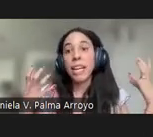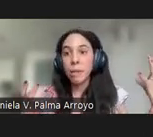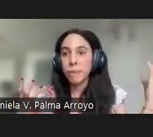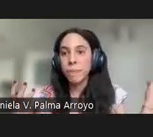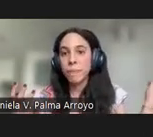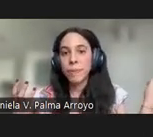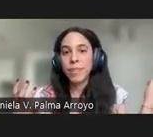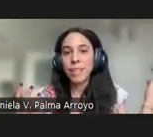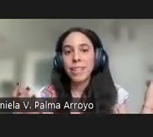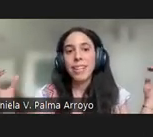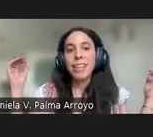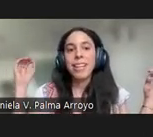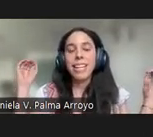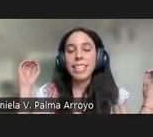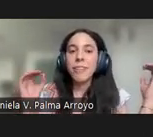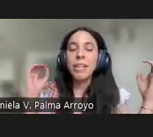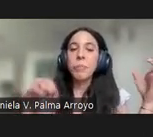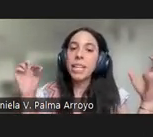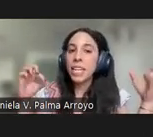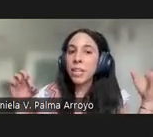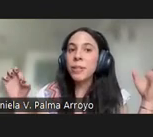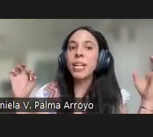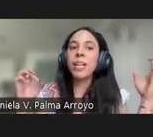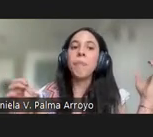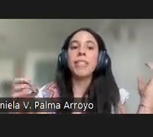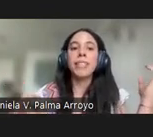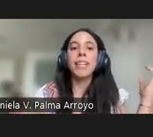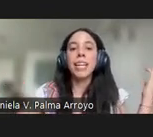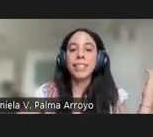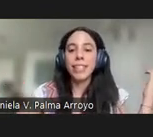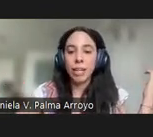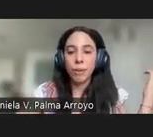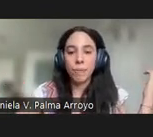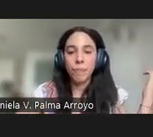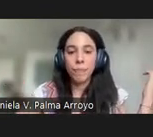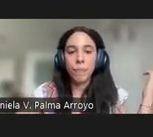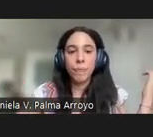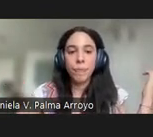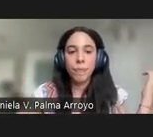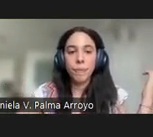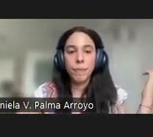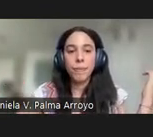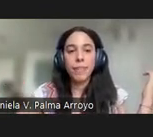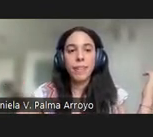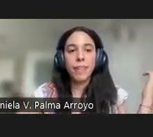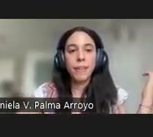un anhelo. Y allí van a poner el icono que representa ese anhelo.